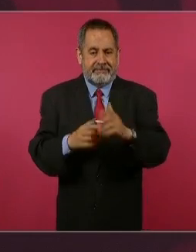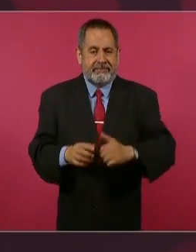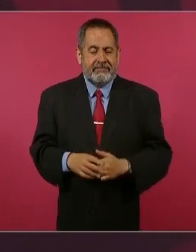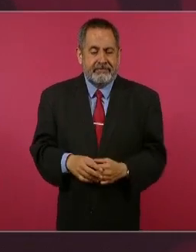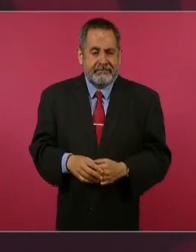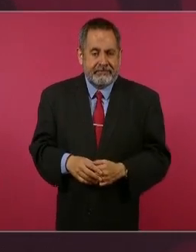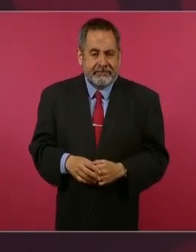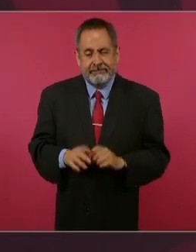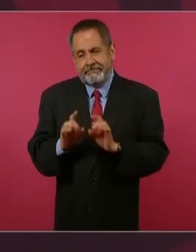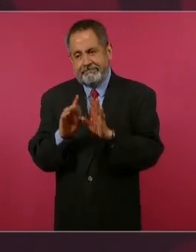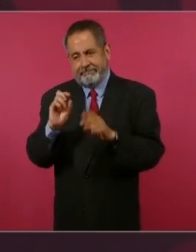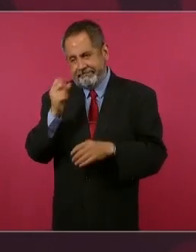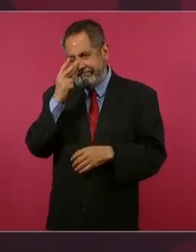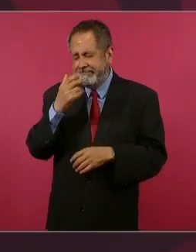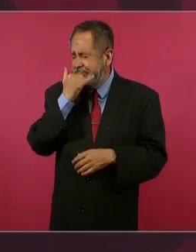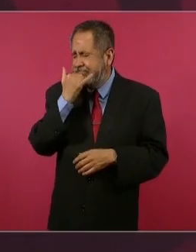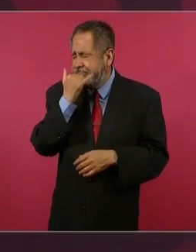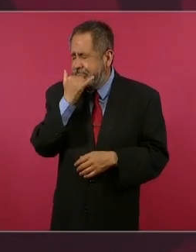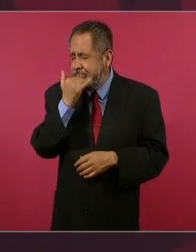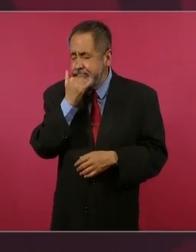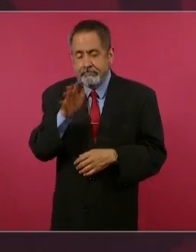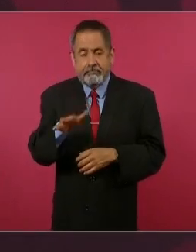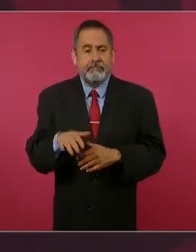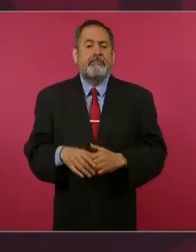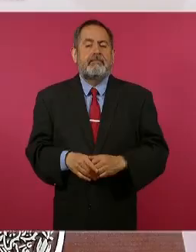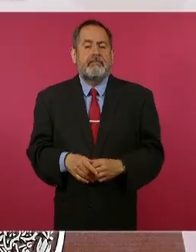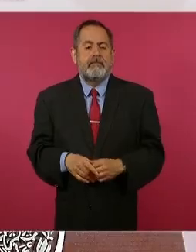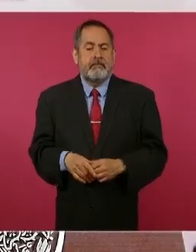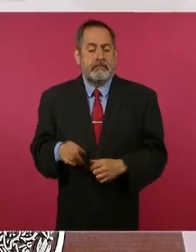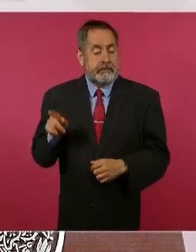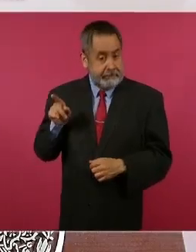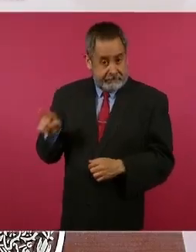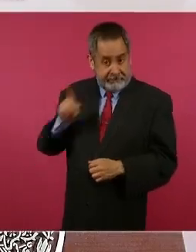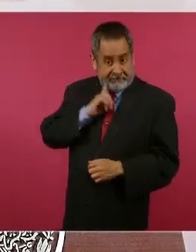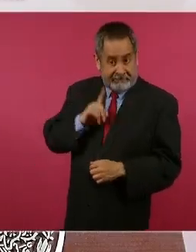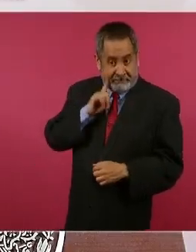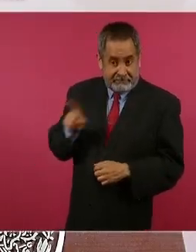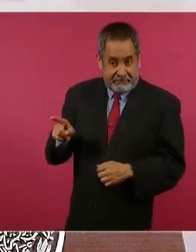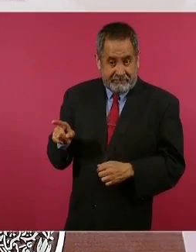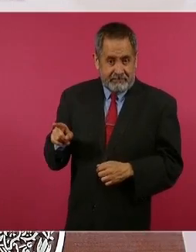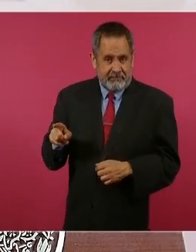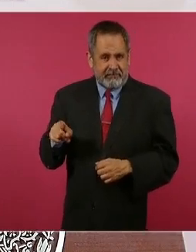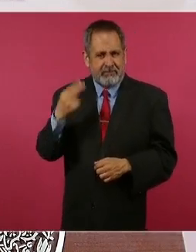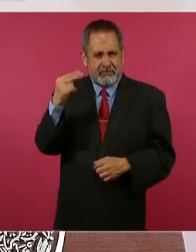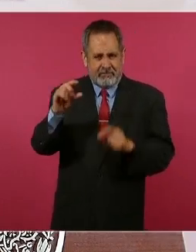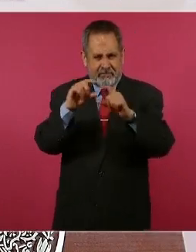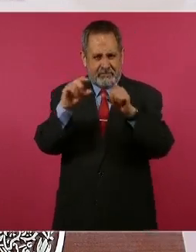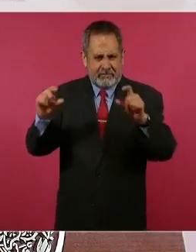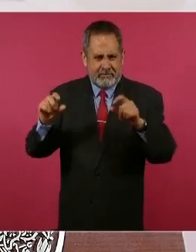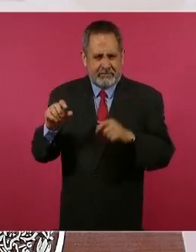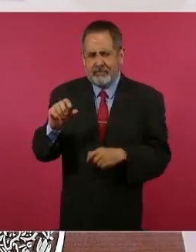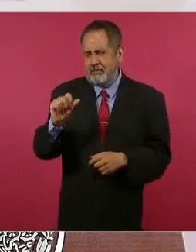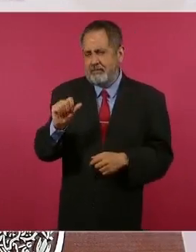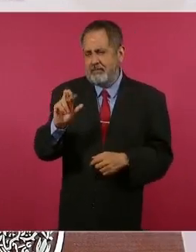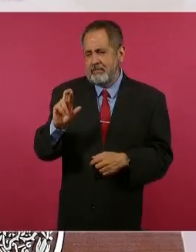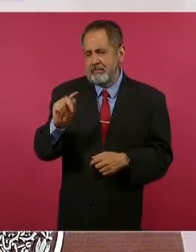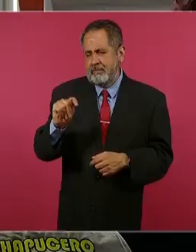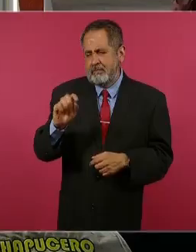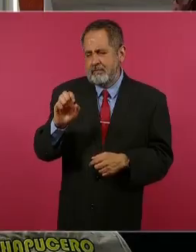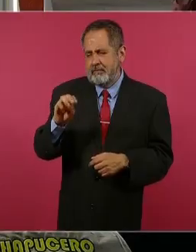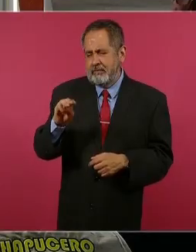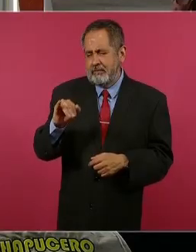pasar un disgusto, porque… pero tiene, creo que su seudónimo es Artemisa,